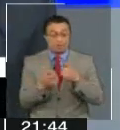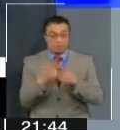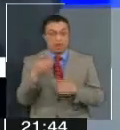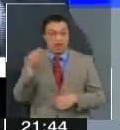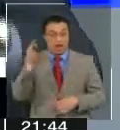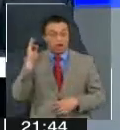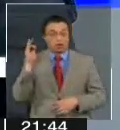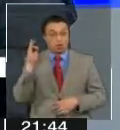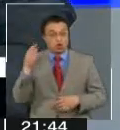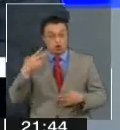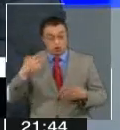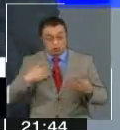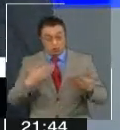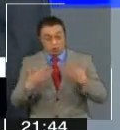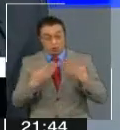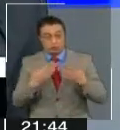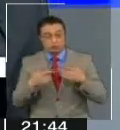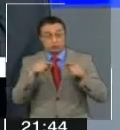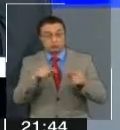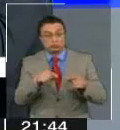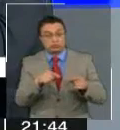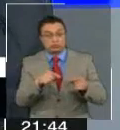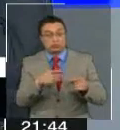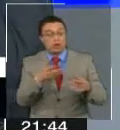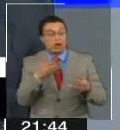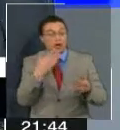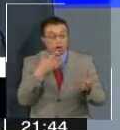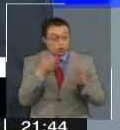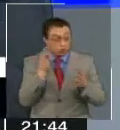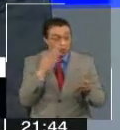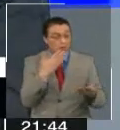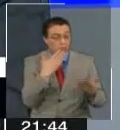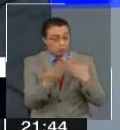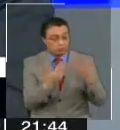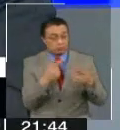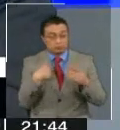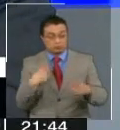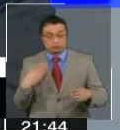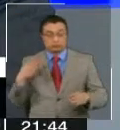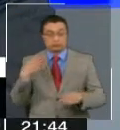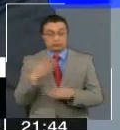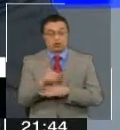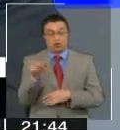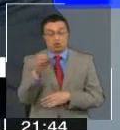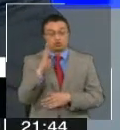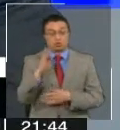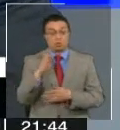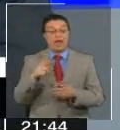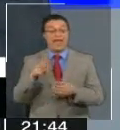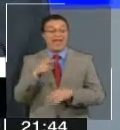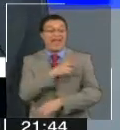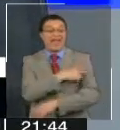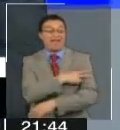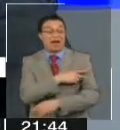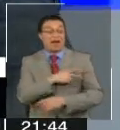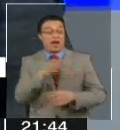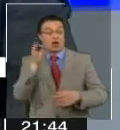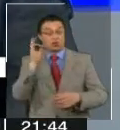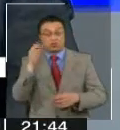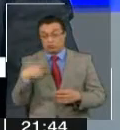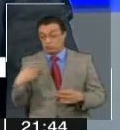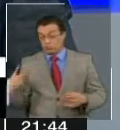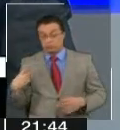reunión que se toca este tema, yo concurro con la subjefa de la división, nos cita a una